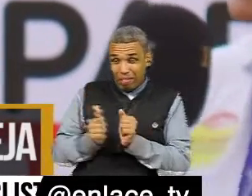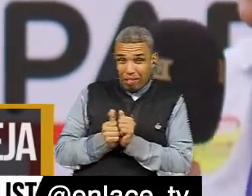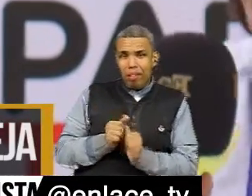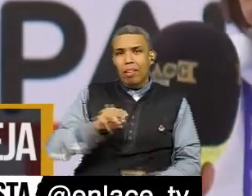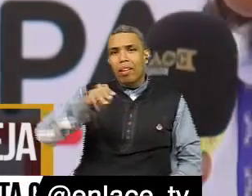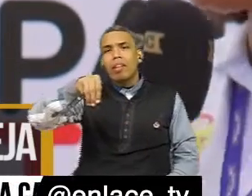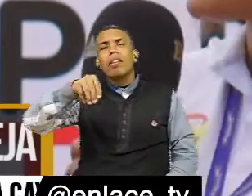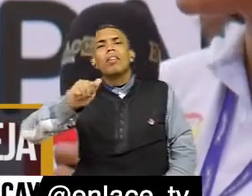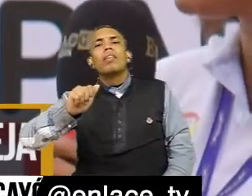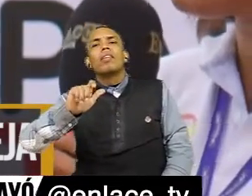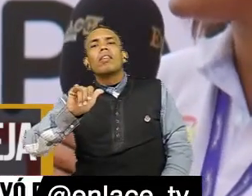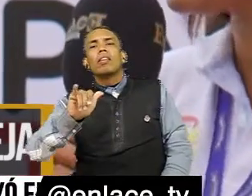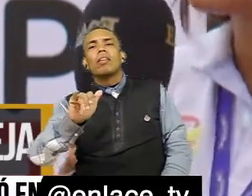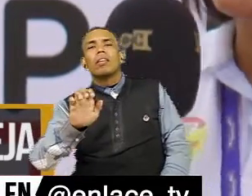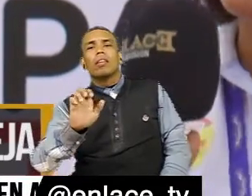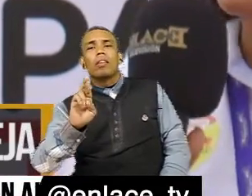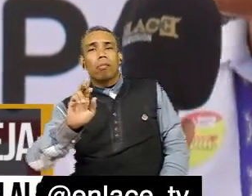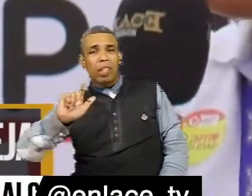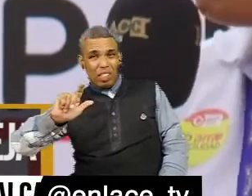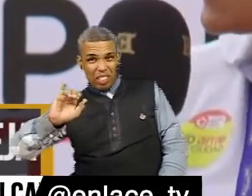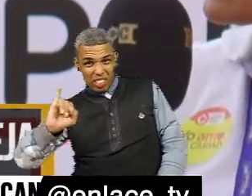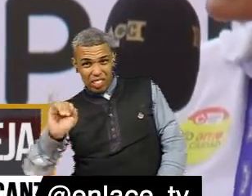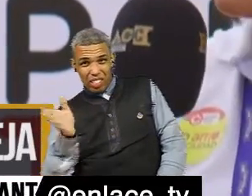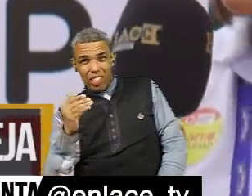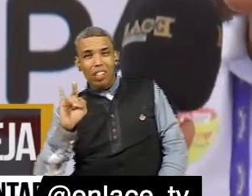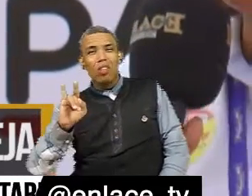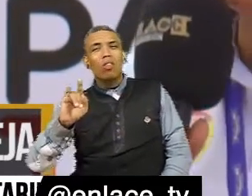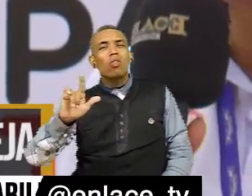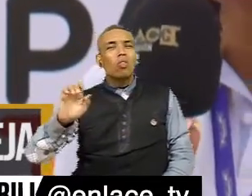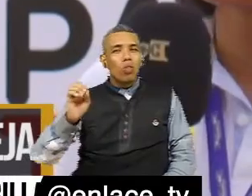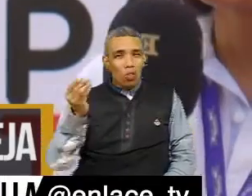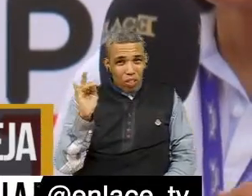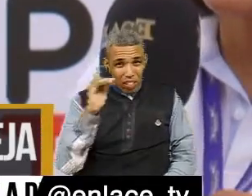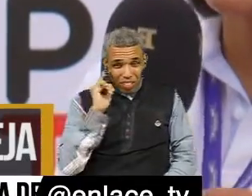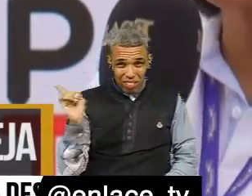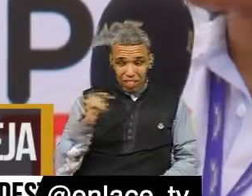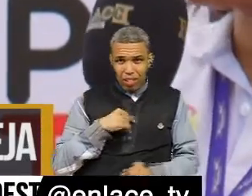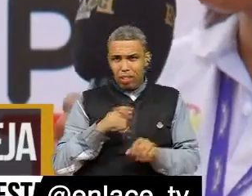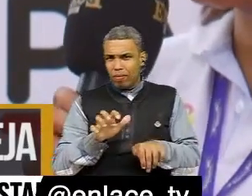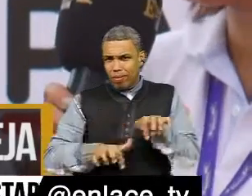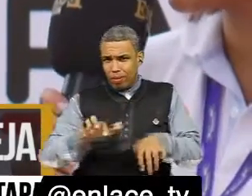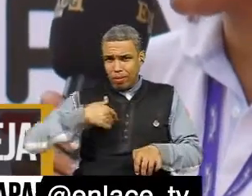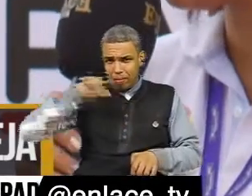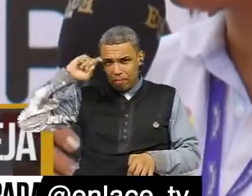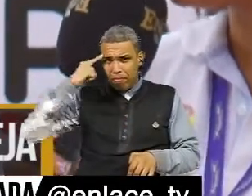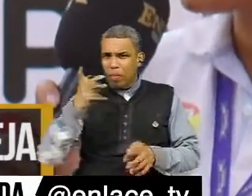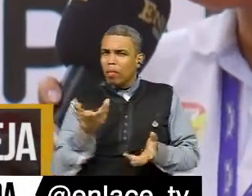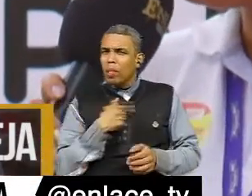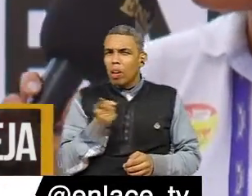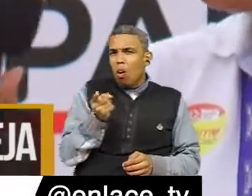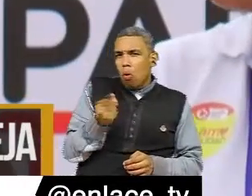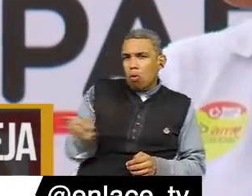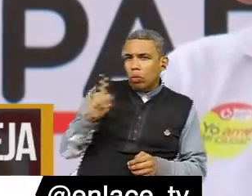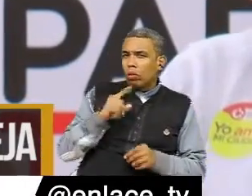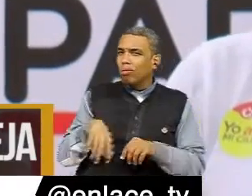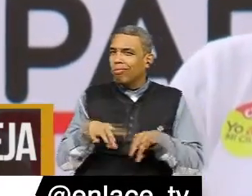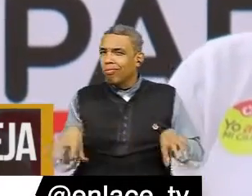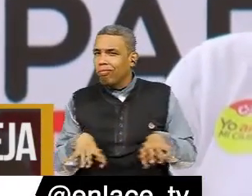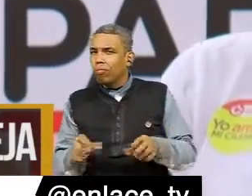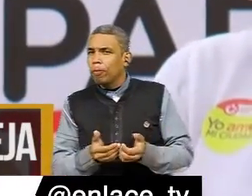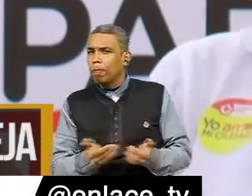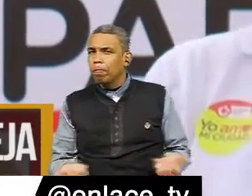decisión cancelado por lo menos el desfile cívico militar que tradicionalmente se hace. ¿Qué actividades entrarán a reemplazar el 20 de julio?